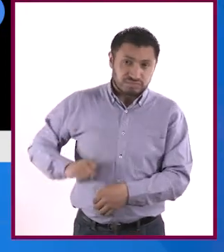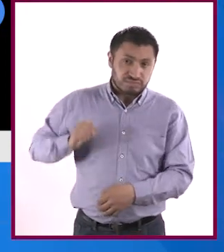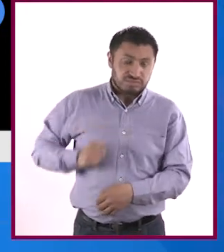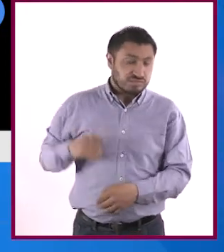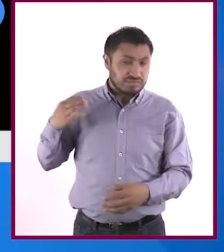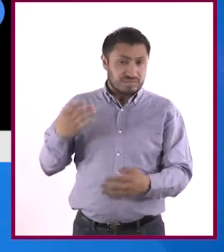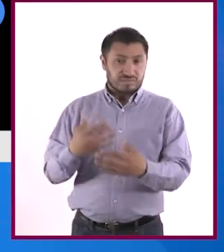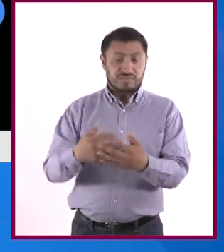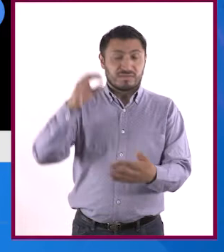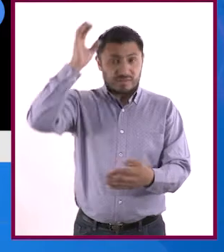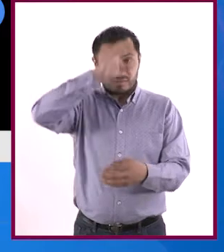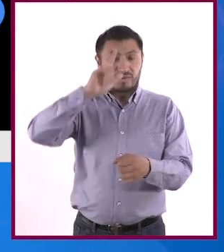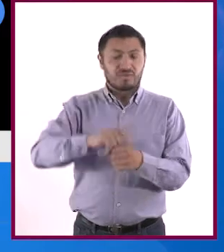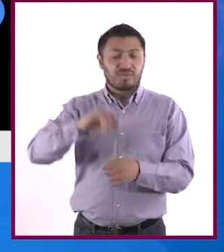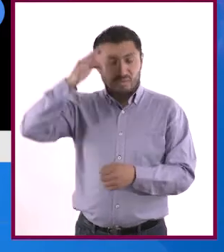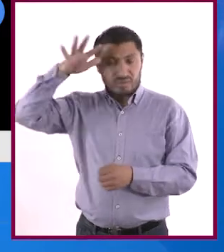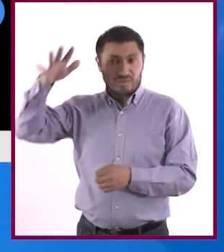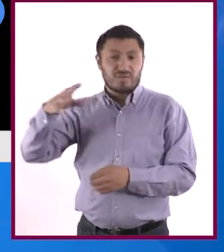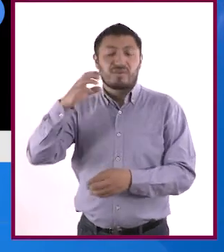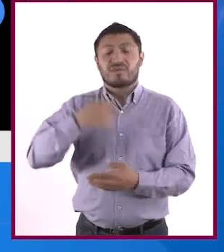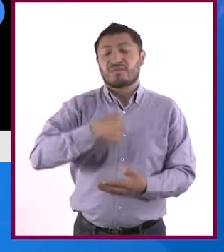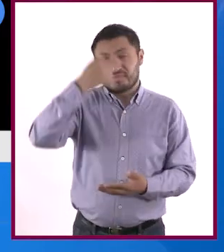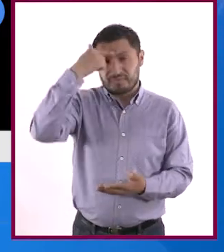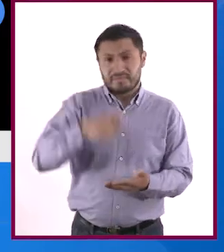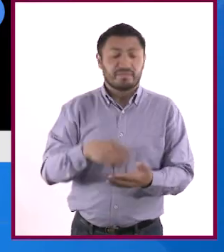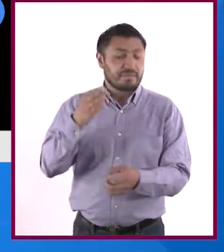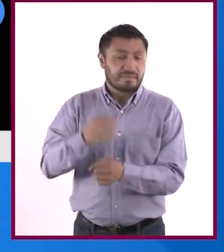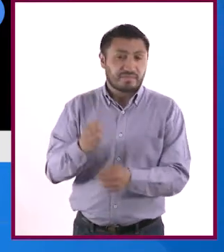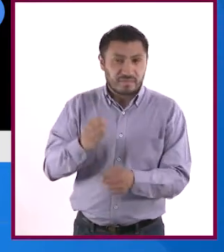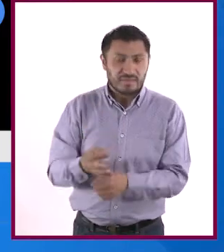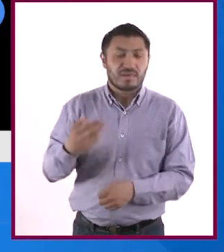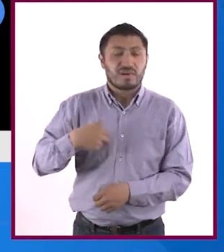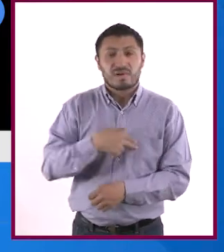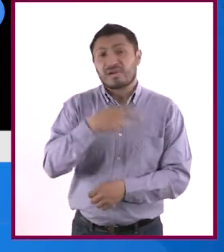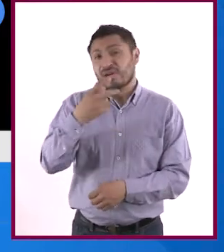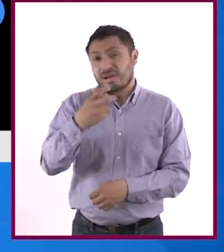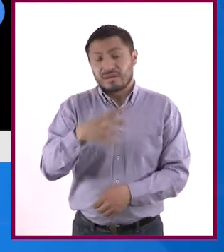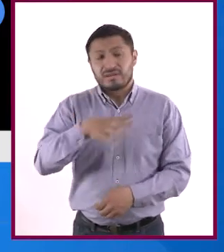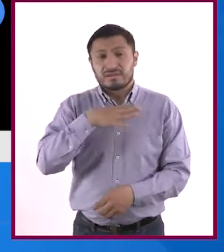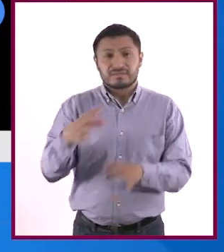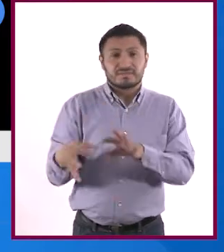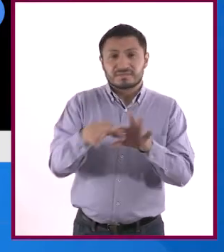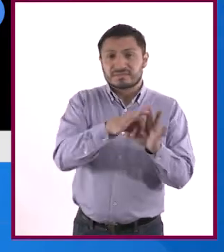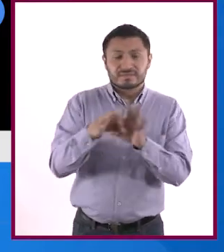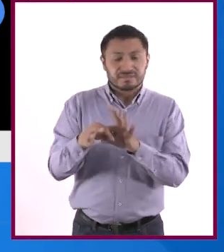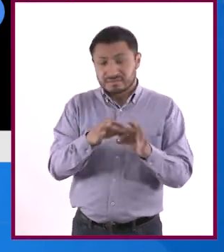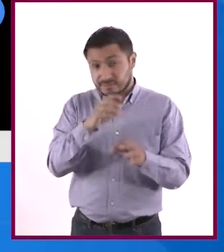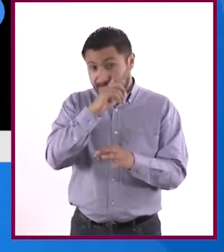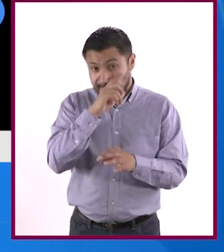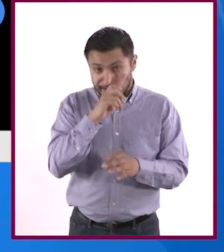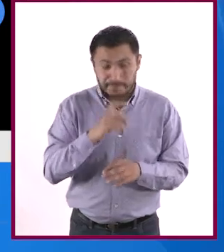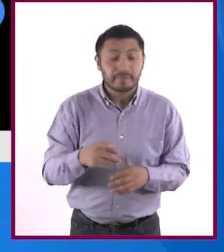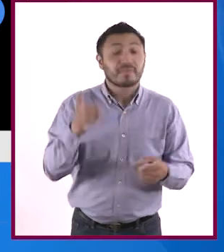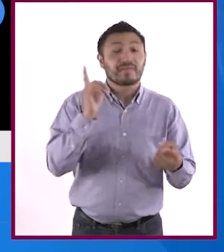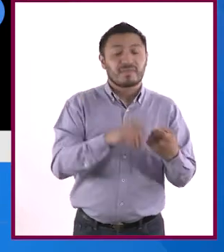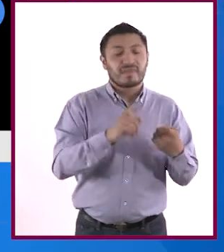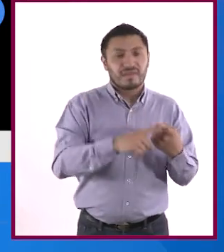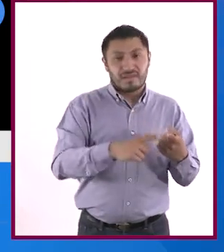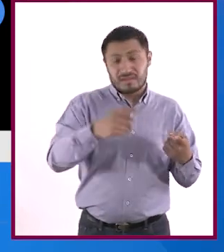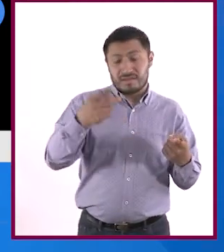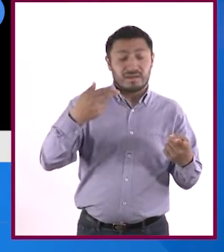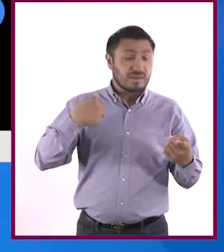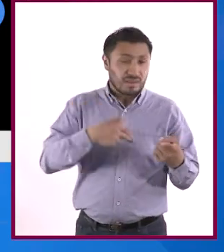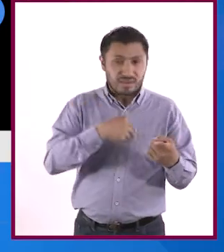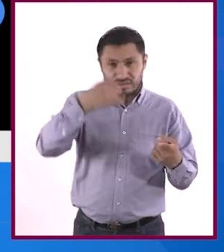cultura adultocentrista, ¿no? Entonces creo que estamos en este momento en el que están coexistiendo ambos paradigmas, quienes consideran, ¿no?, o